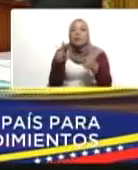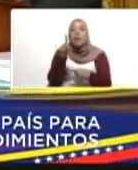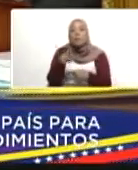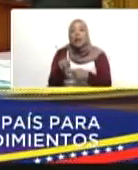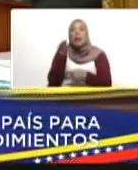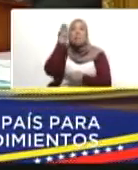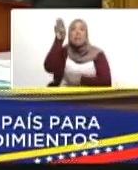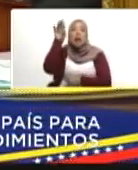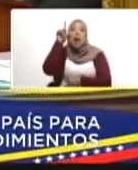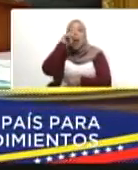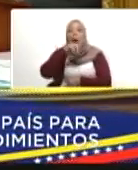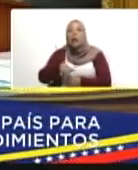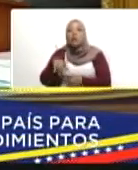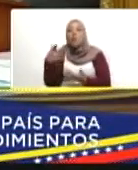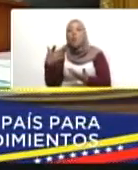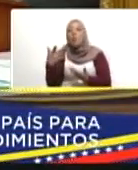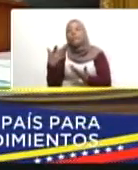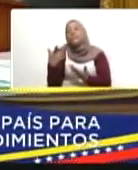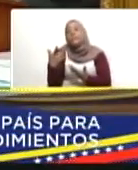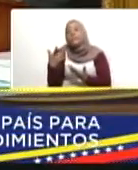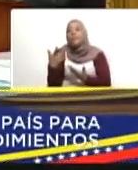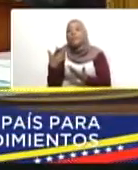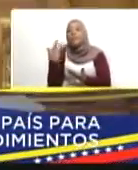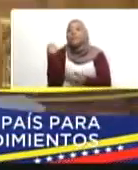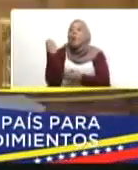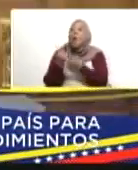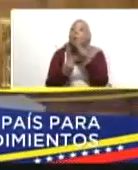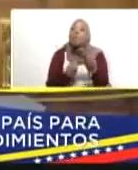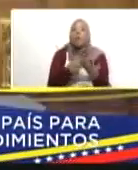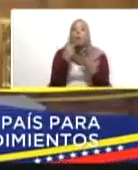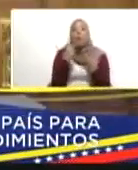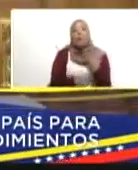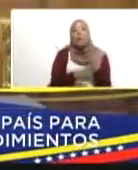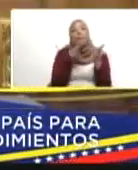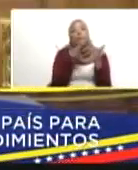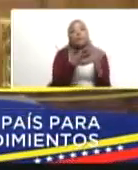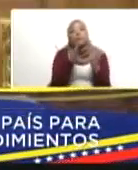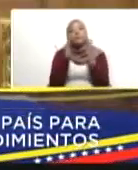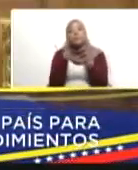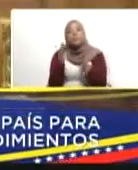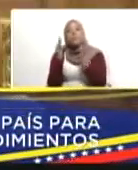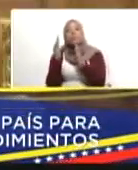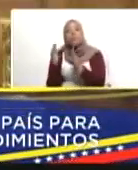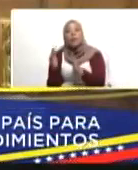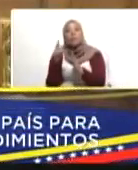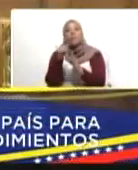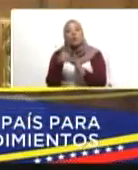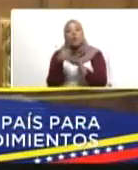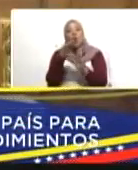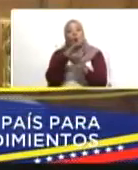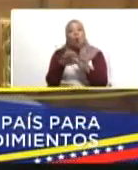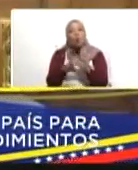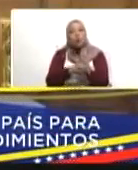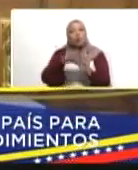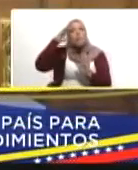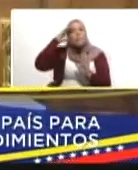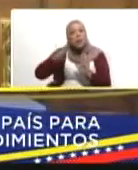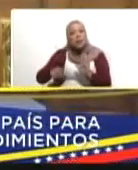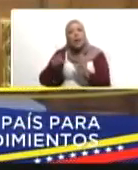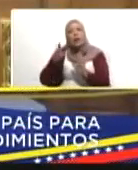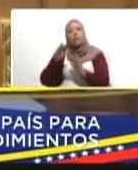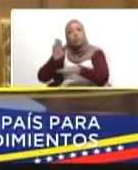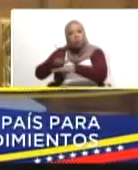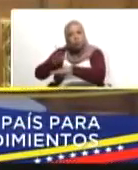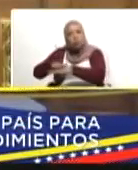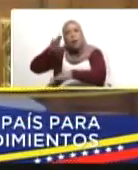plazo una estrategia correcta señores militares ustedes que hacen curso de Estado Mayor